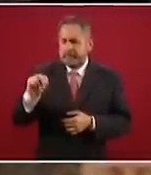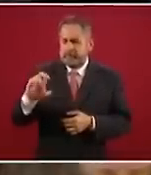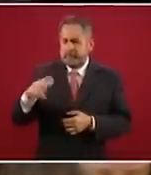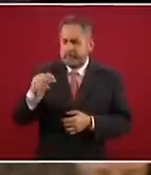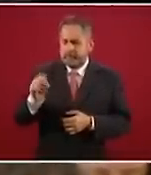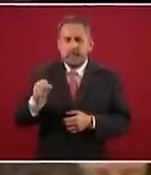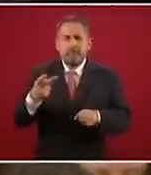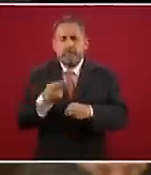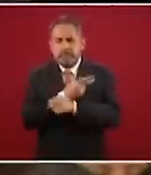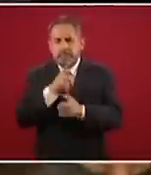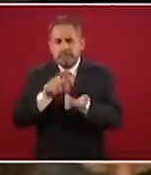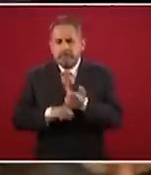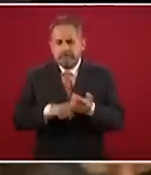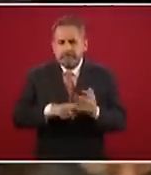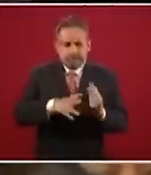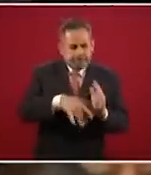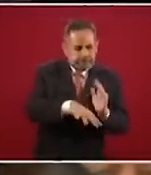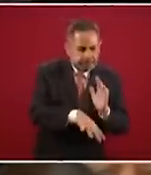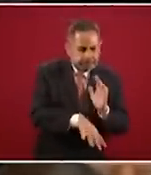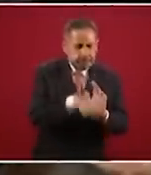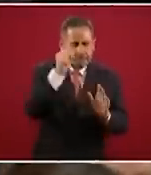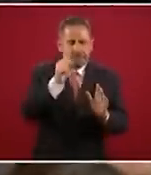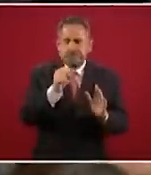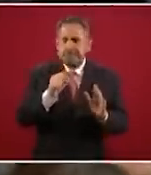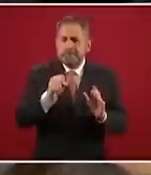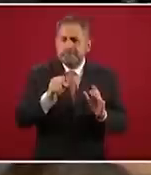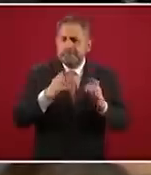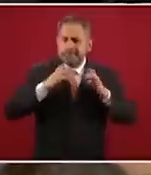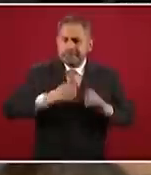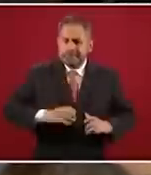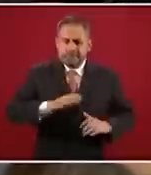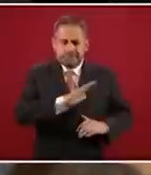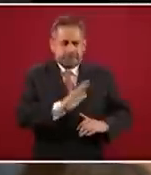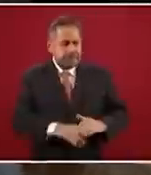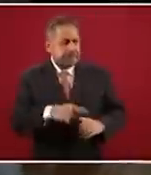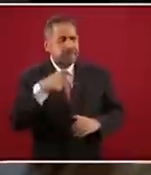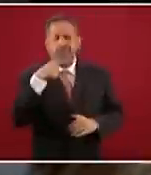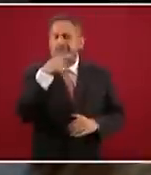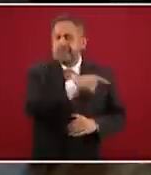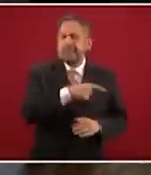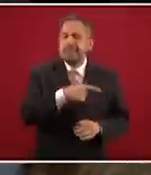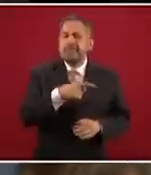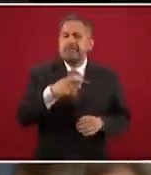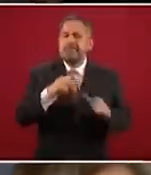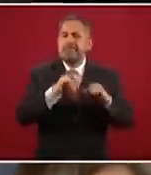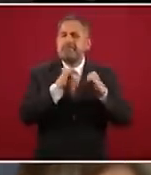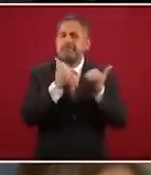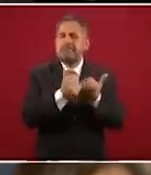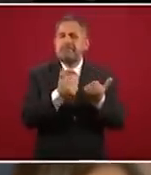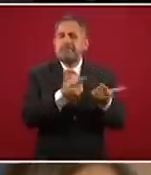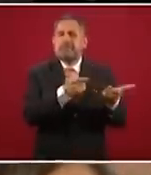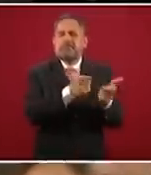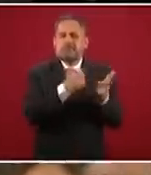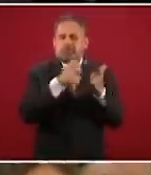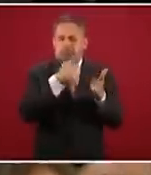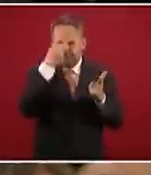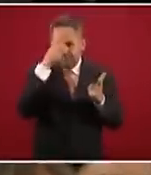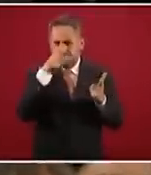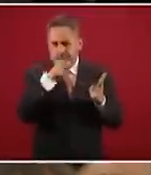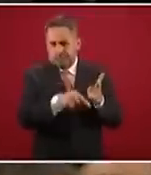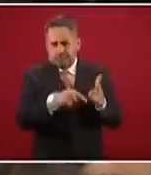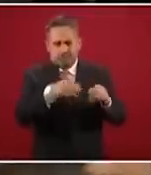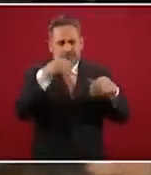el rescate de los mineros que Grupo México provocó también esa